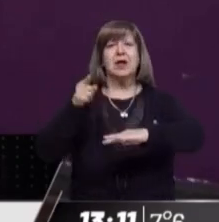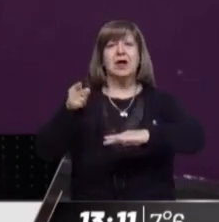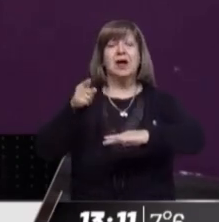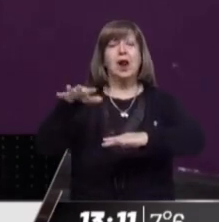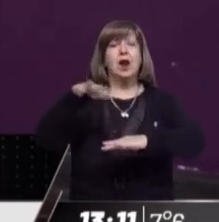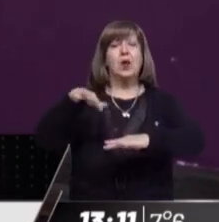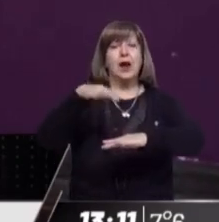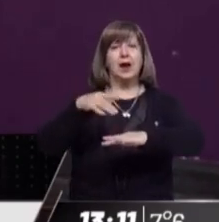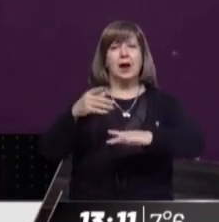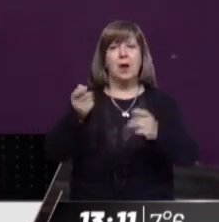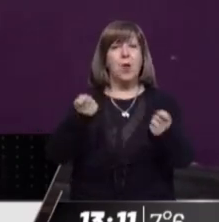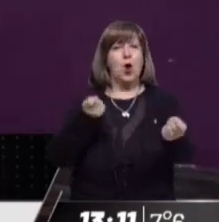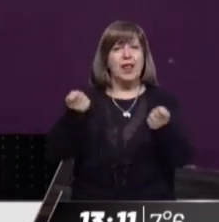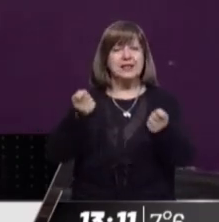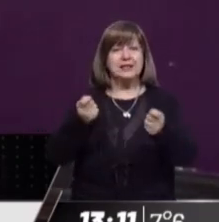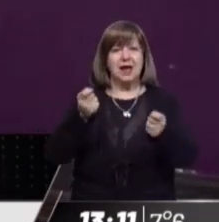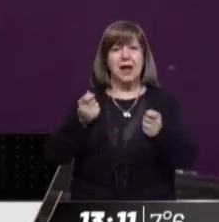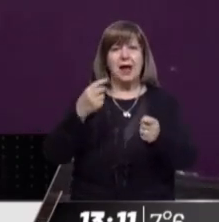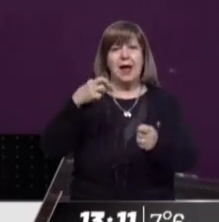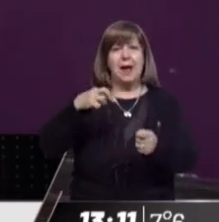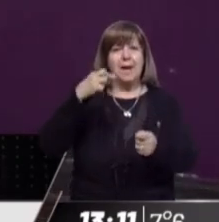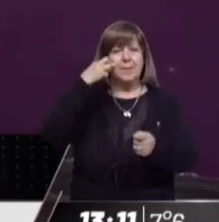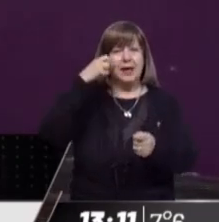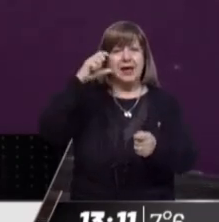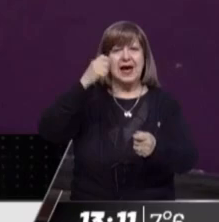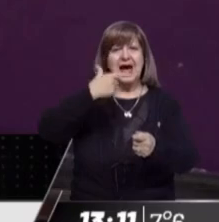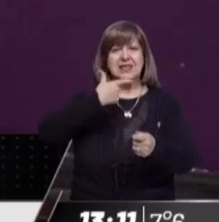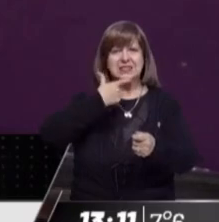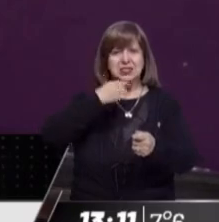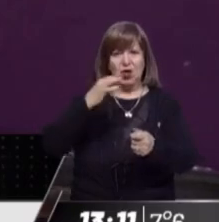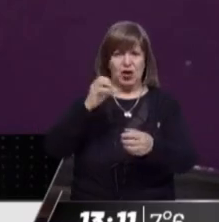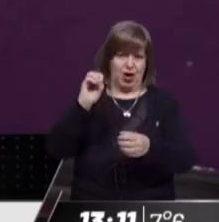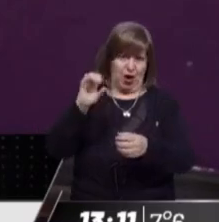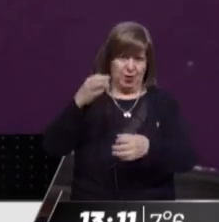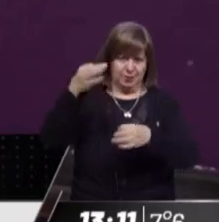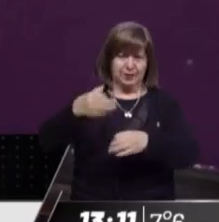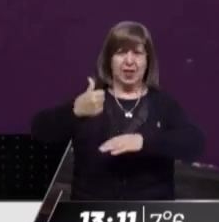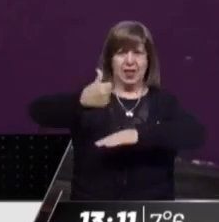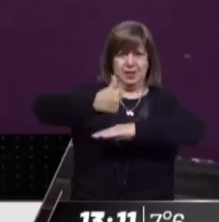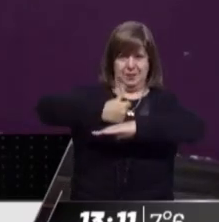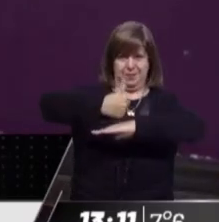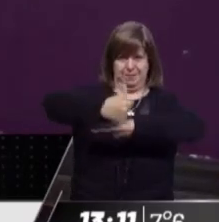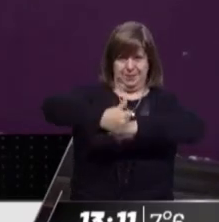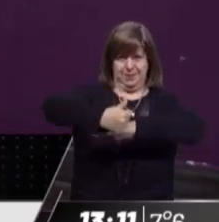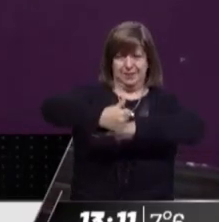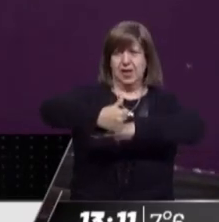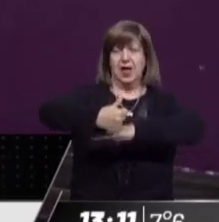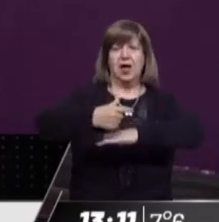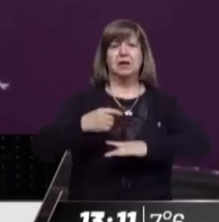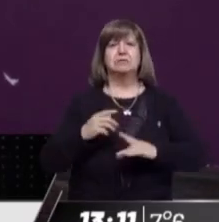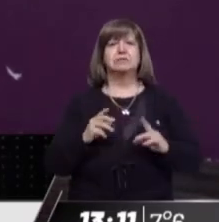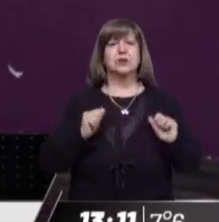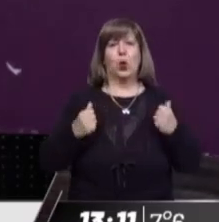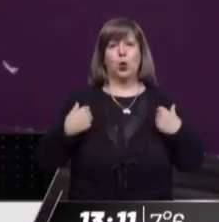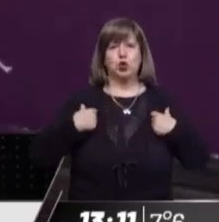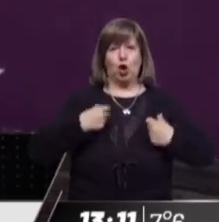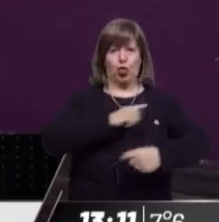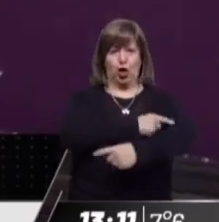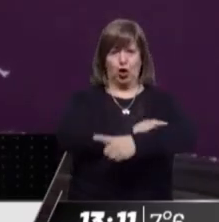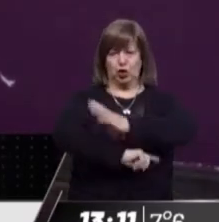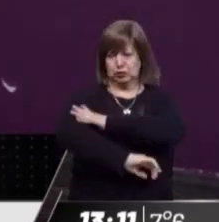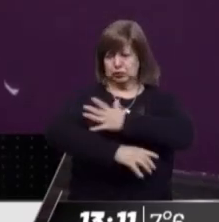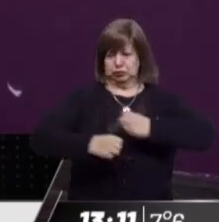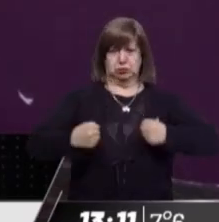Picasso era muy muy eh espeso el ambiente eh perdón el